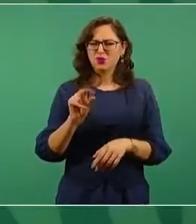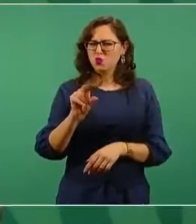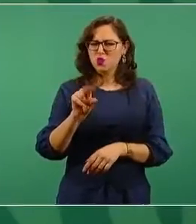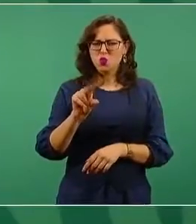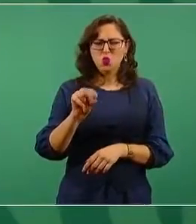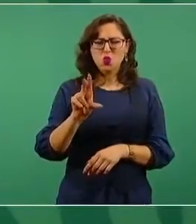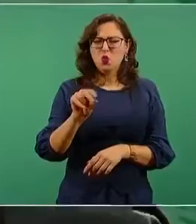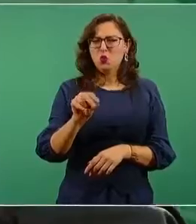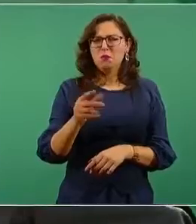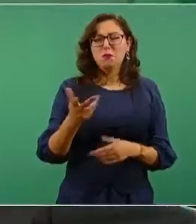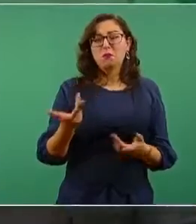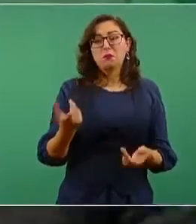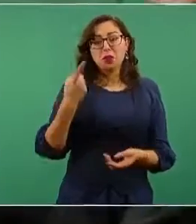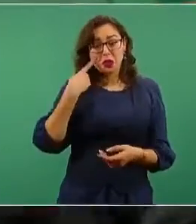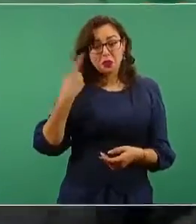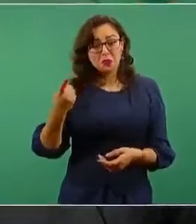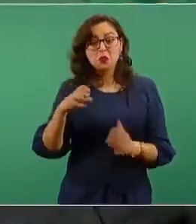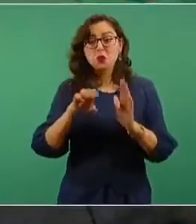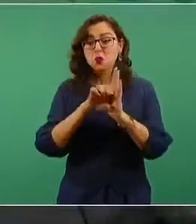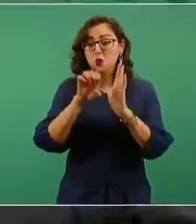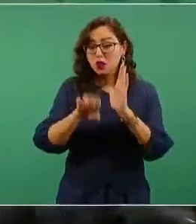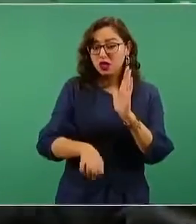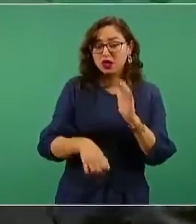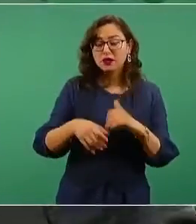interesa, por ejemplo,